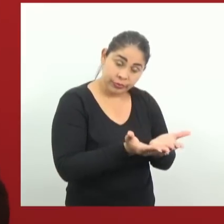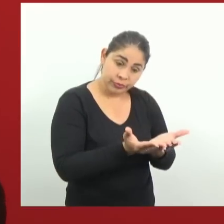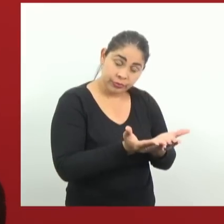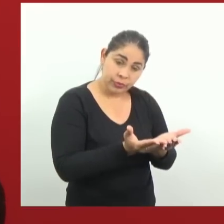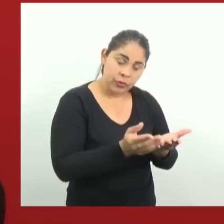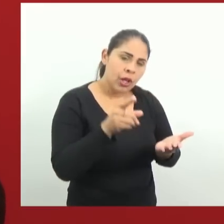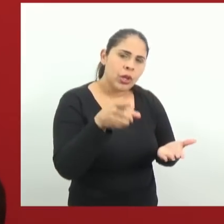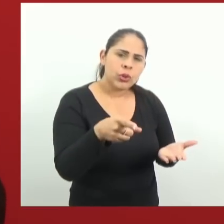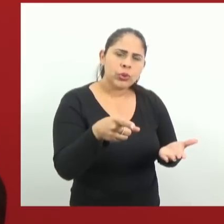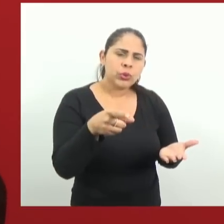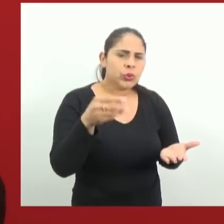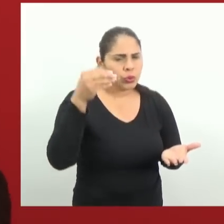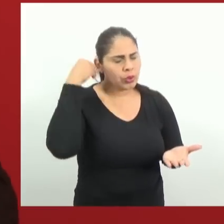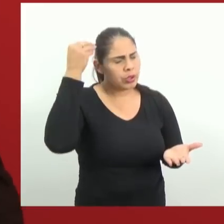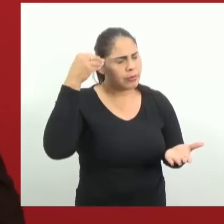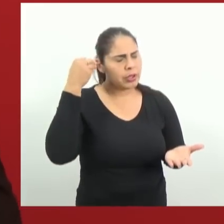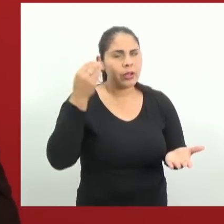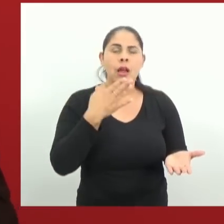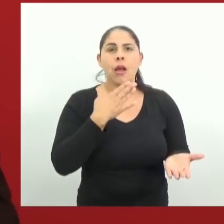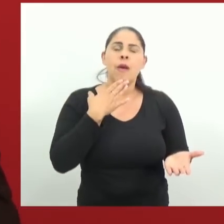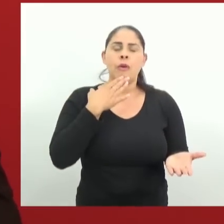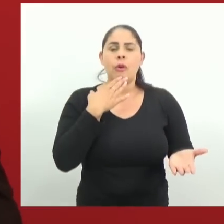tienes que imaginártelo como un espejo.